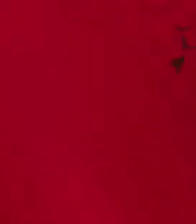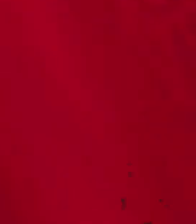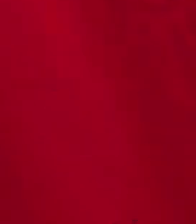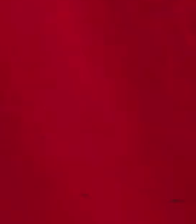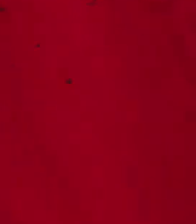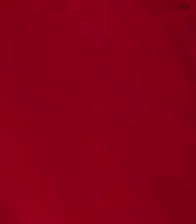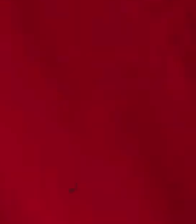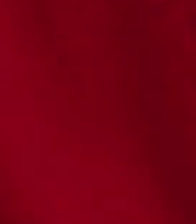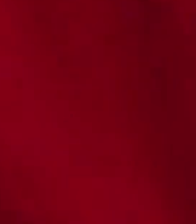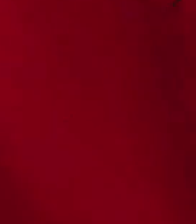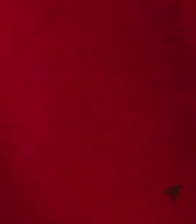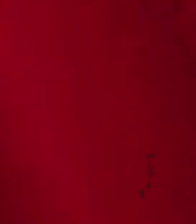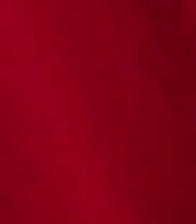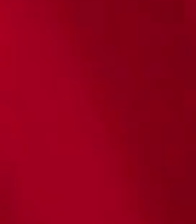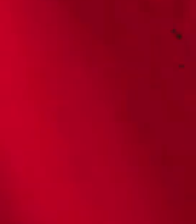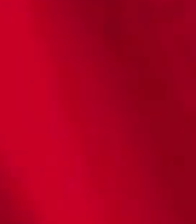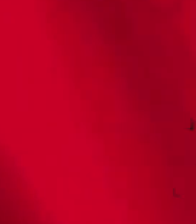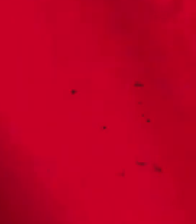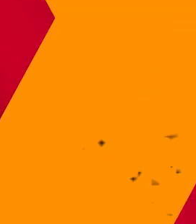Gobierno de México.